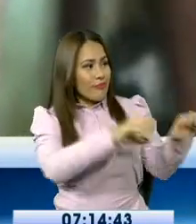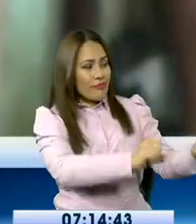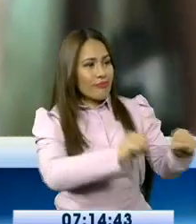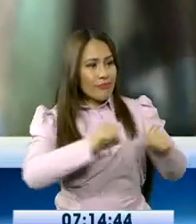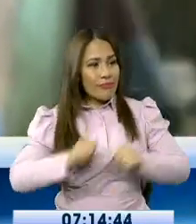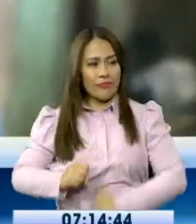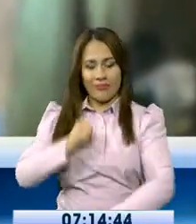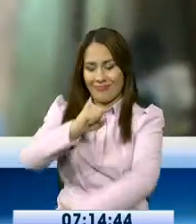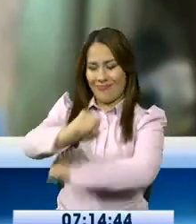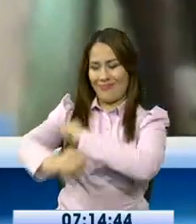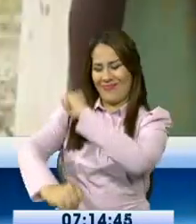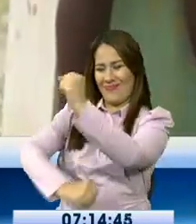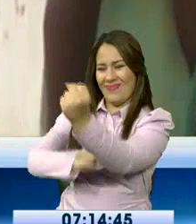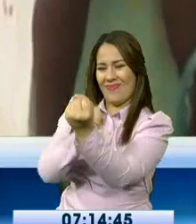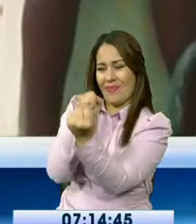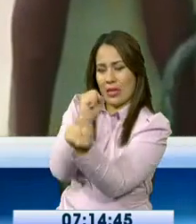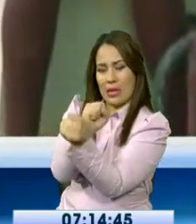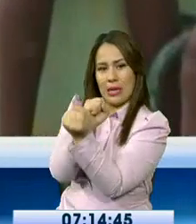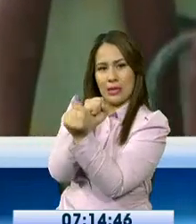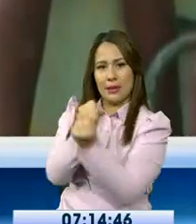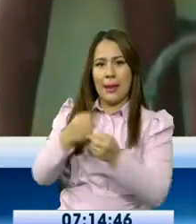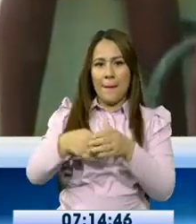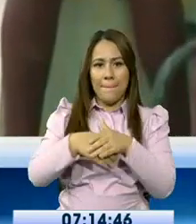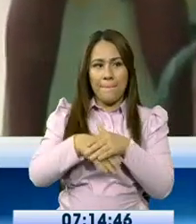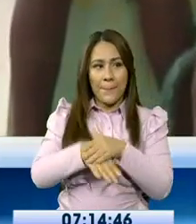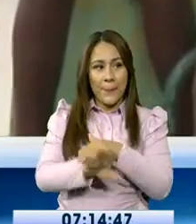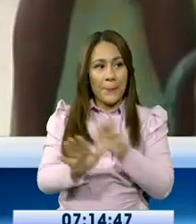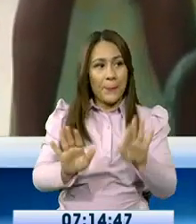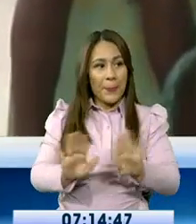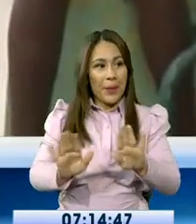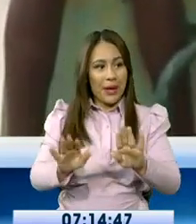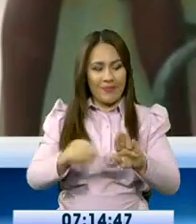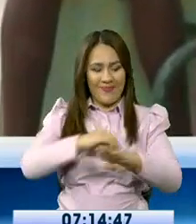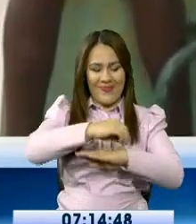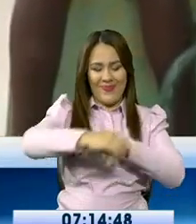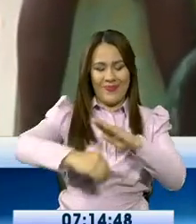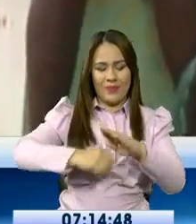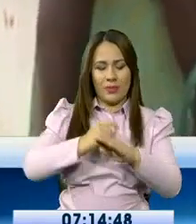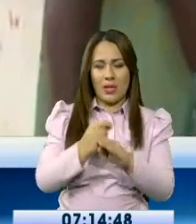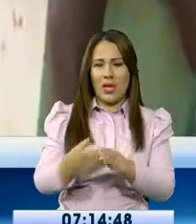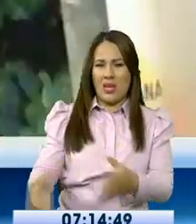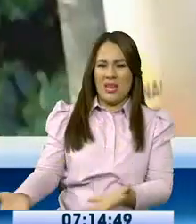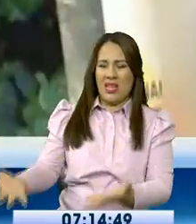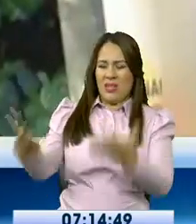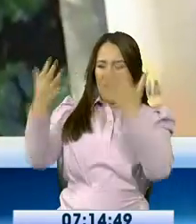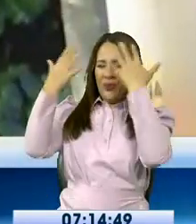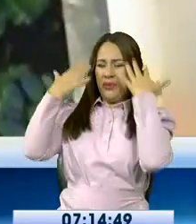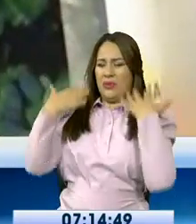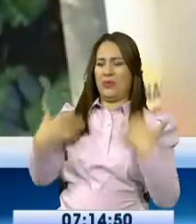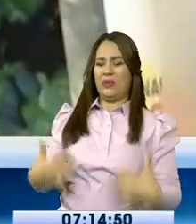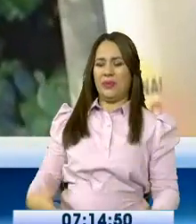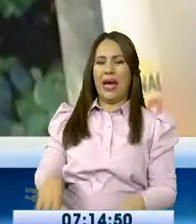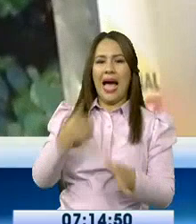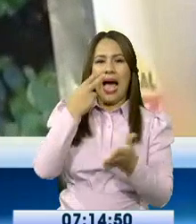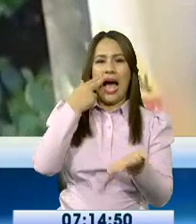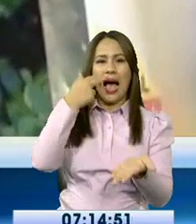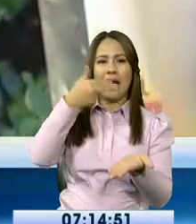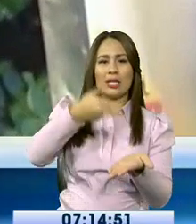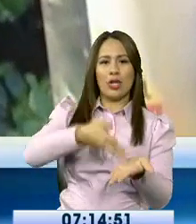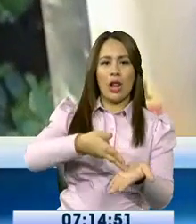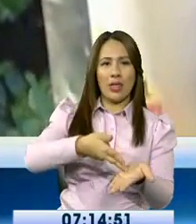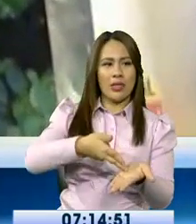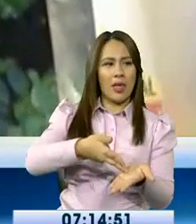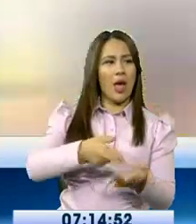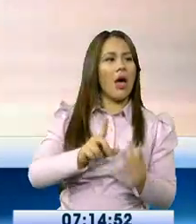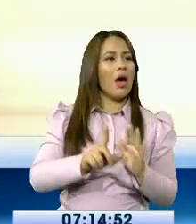lo amarraron de pies y manos y luego le rociaron gasolina y en son de juego lanzaban fósforos para ver quién logra encender